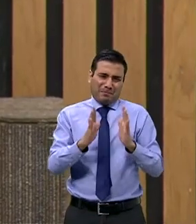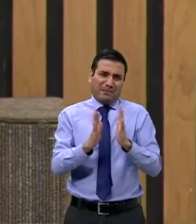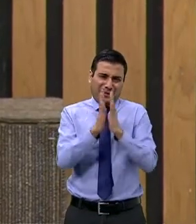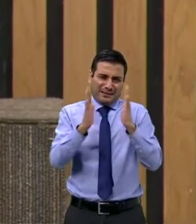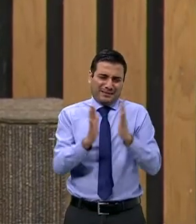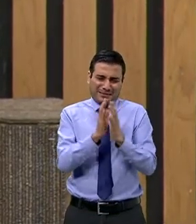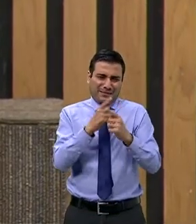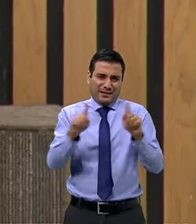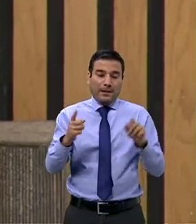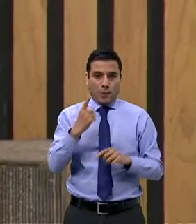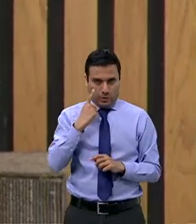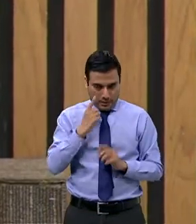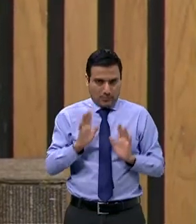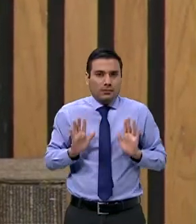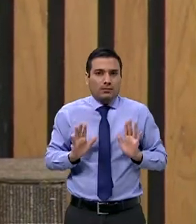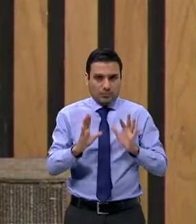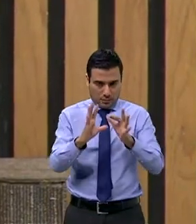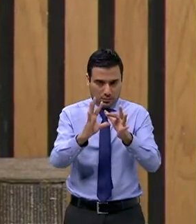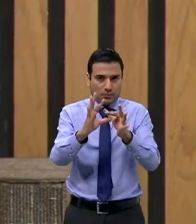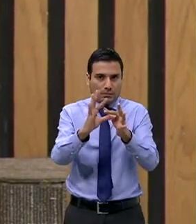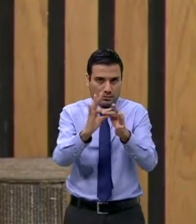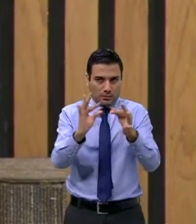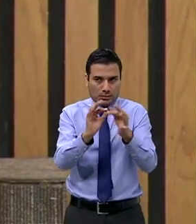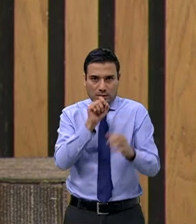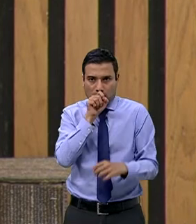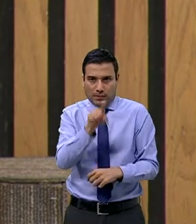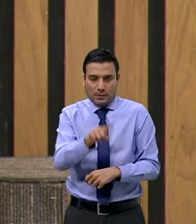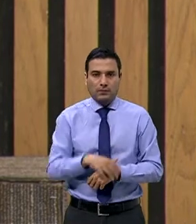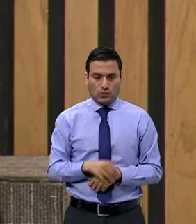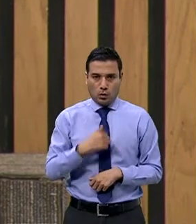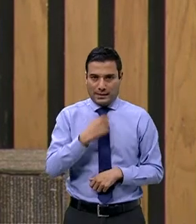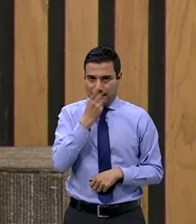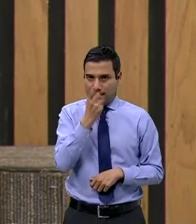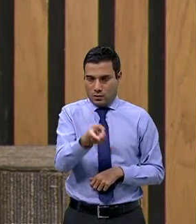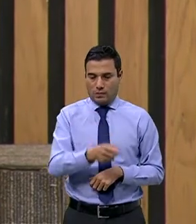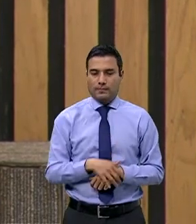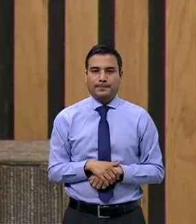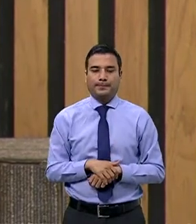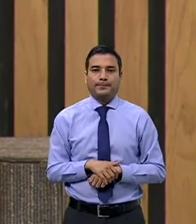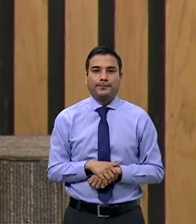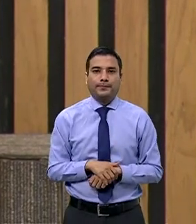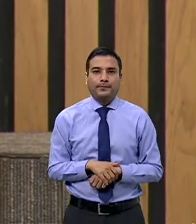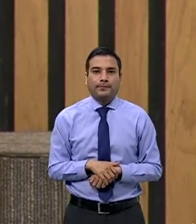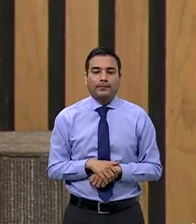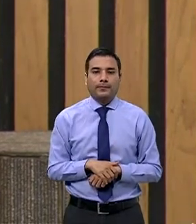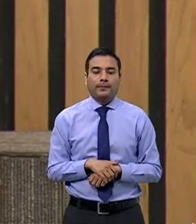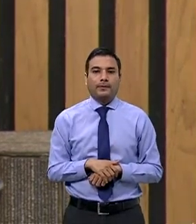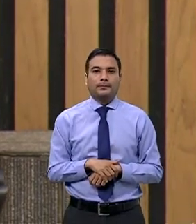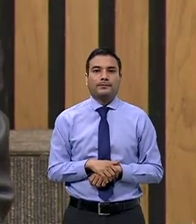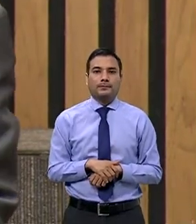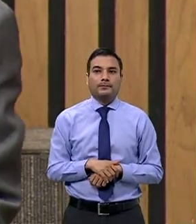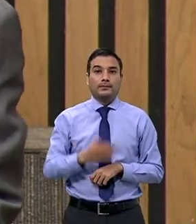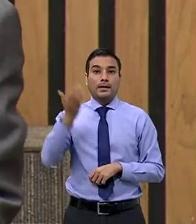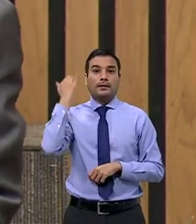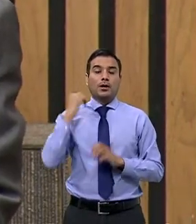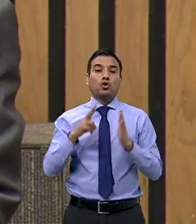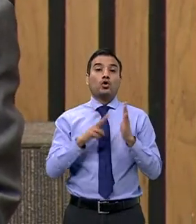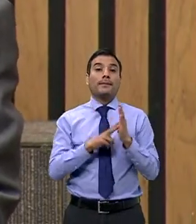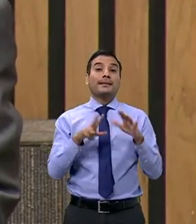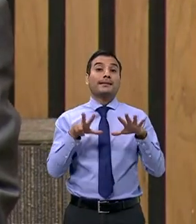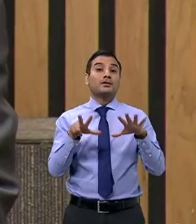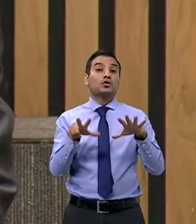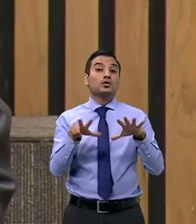entonces diríamos nosotros a traer a colación la participación de 2018 en